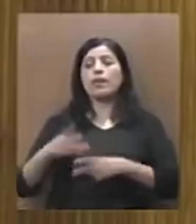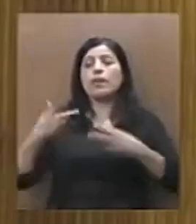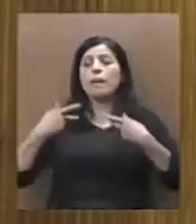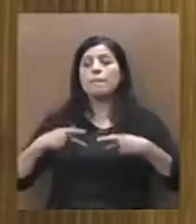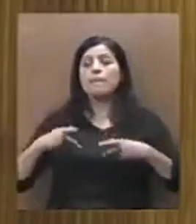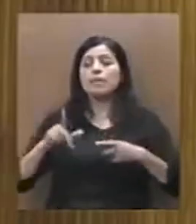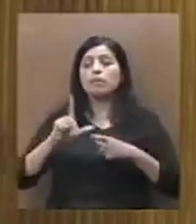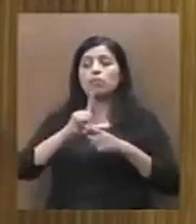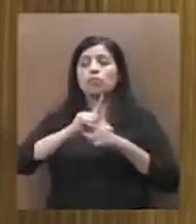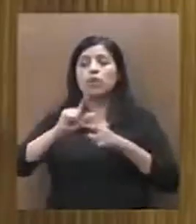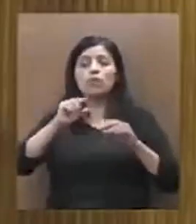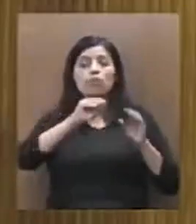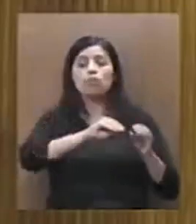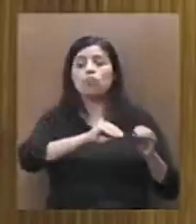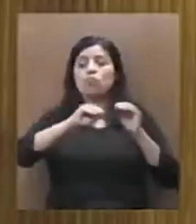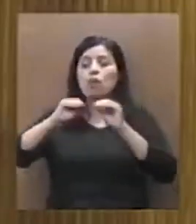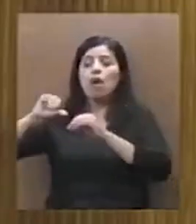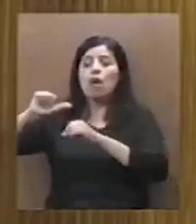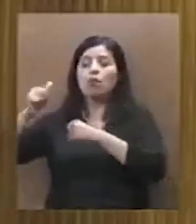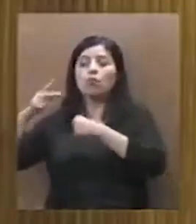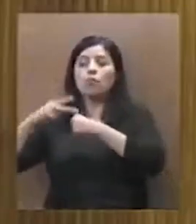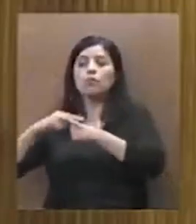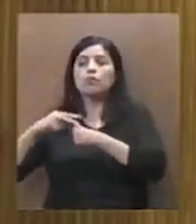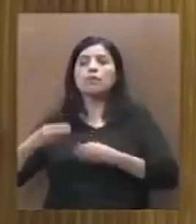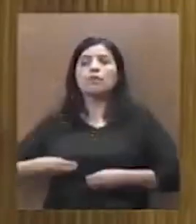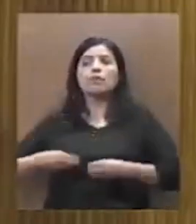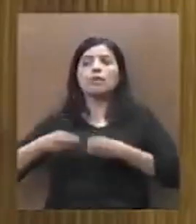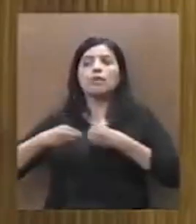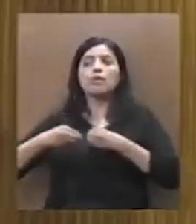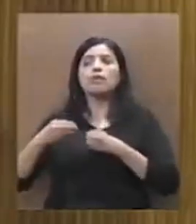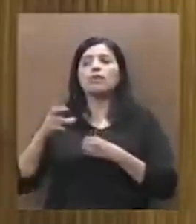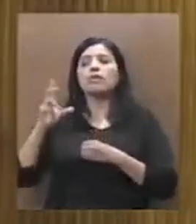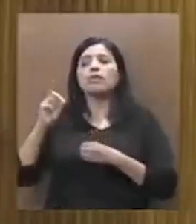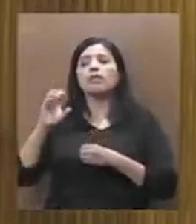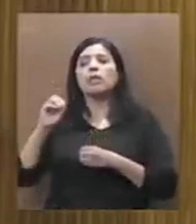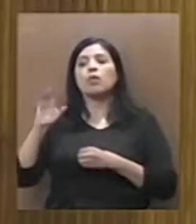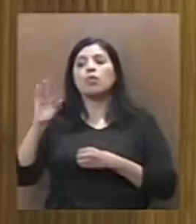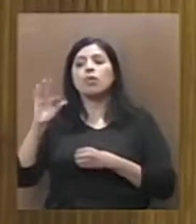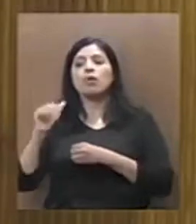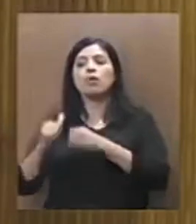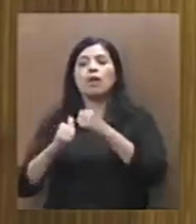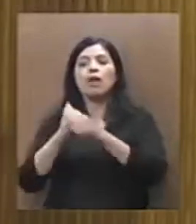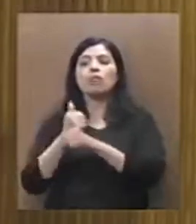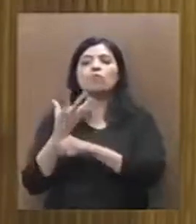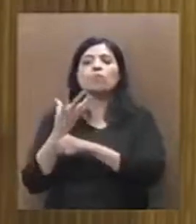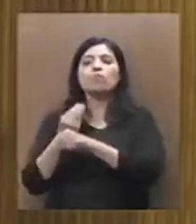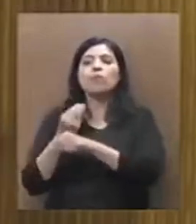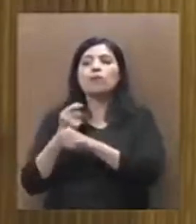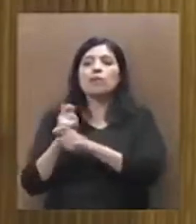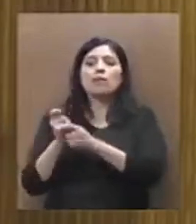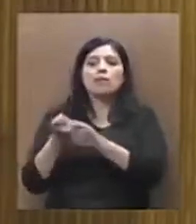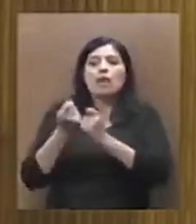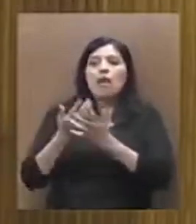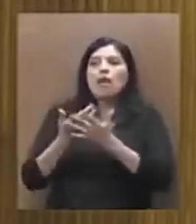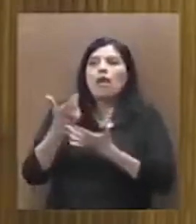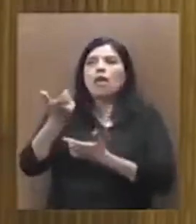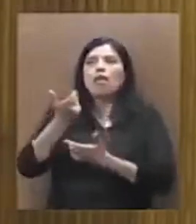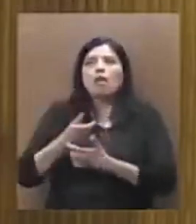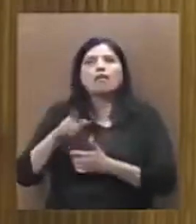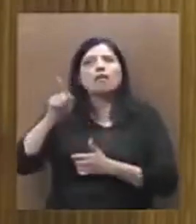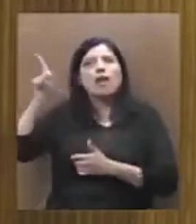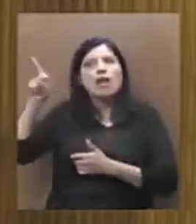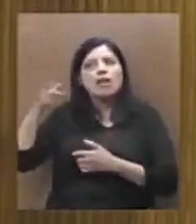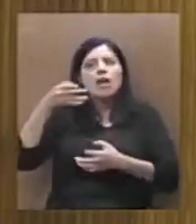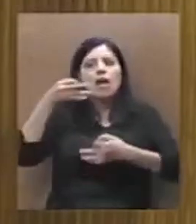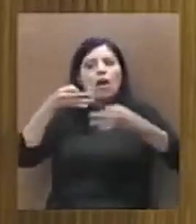personas que se fueron de migrantes y que tienen treinta o cuarenta años esperando que se resuelva el dinero que no se les entregó y que está también en la suprema